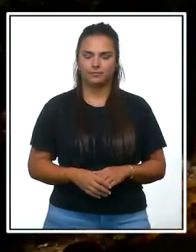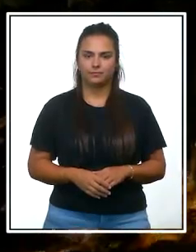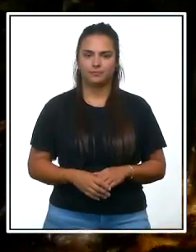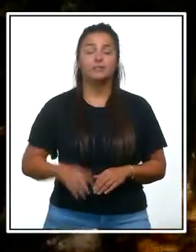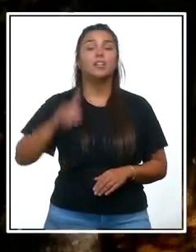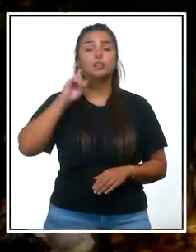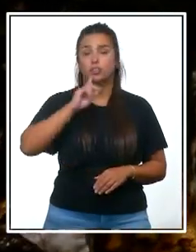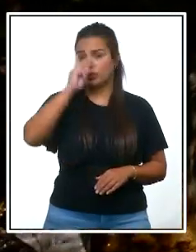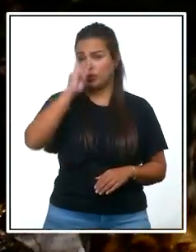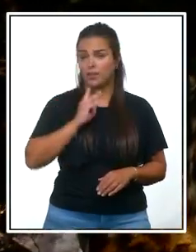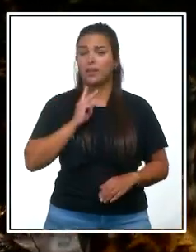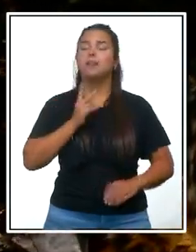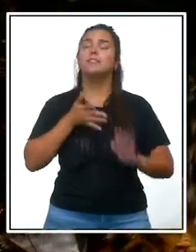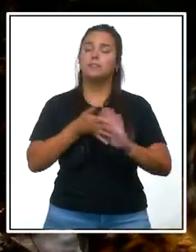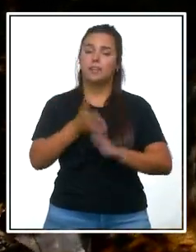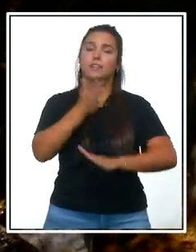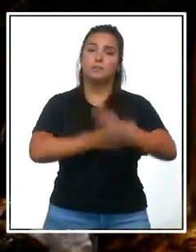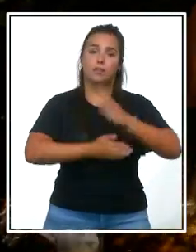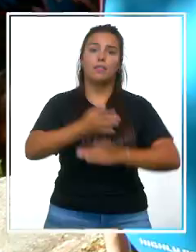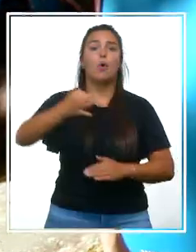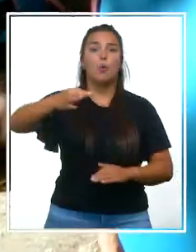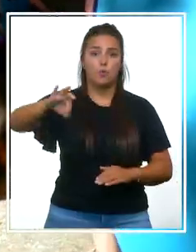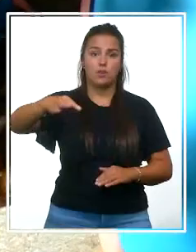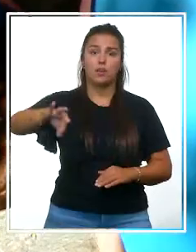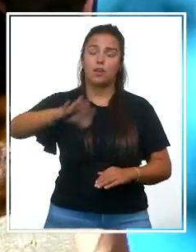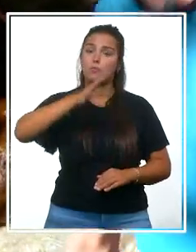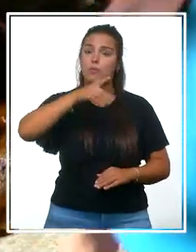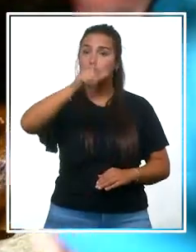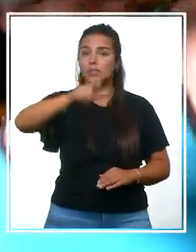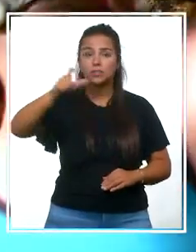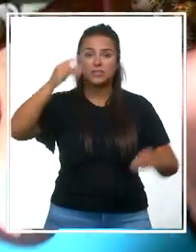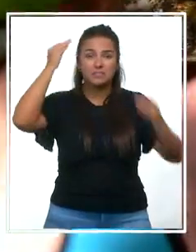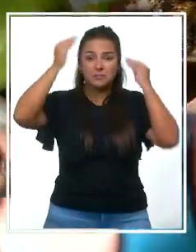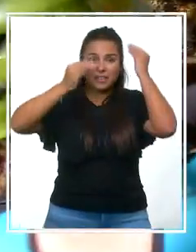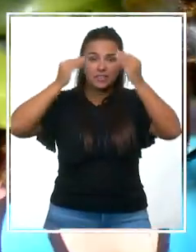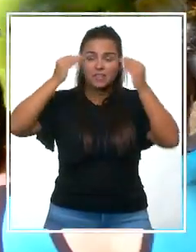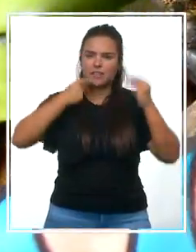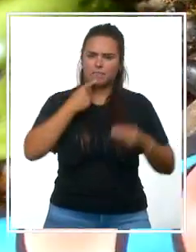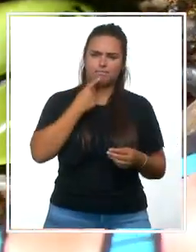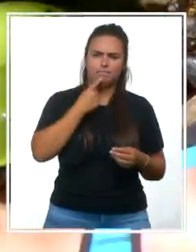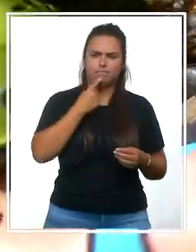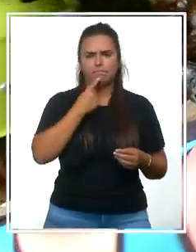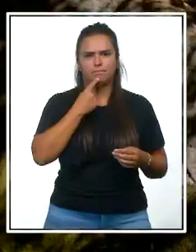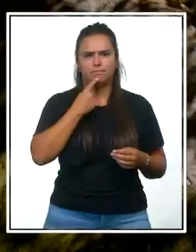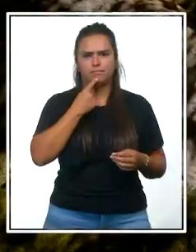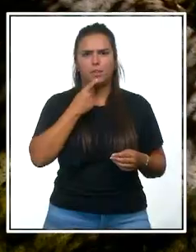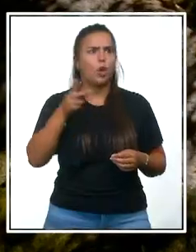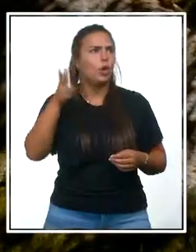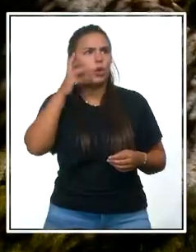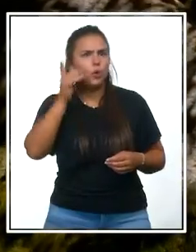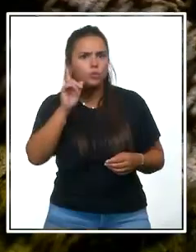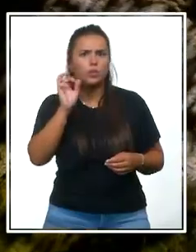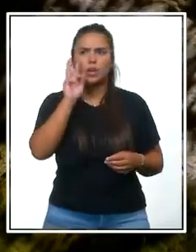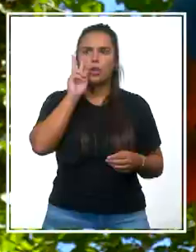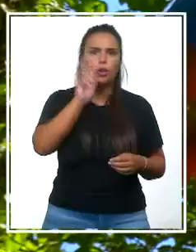La sordoceguera es una discapacidad única, porque muchas personas piensan que es simplemente no oír